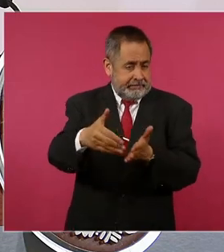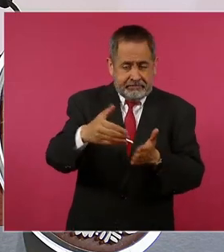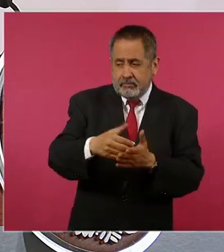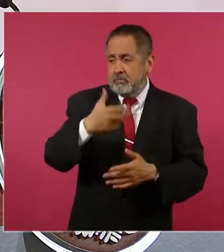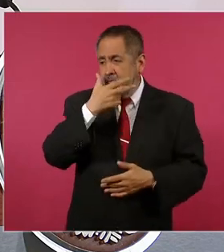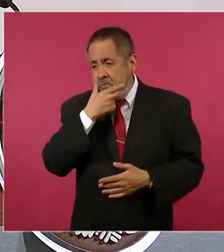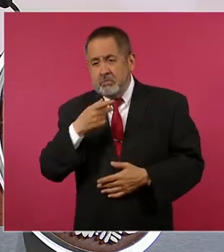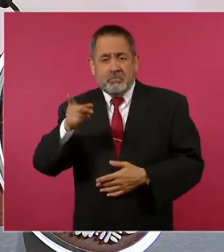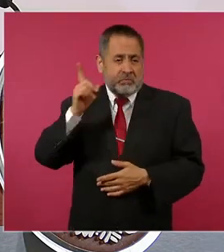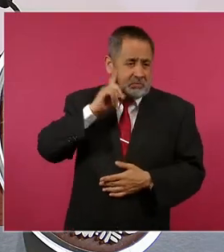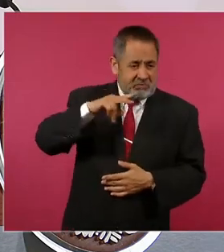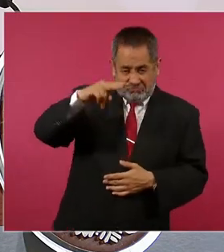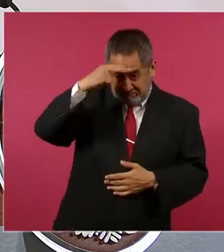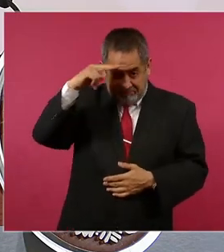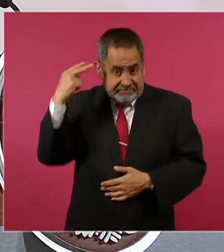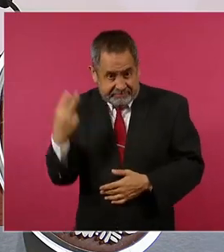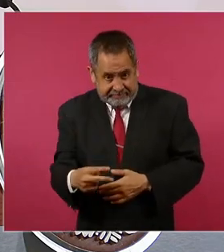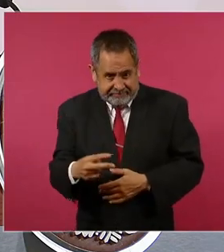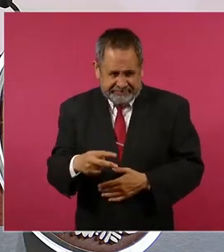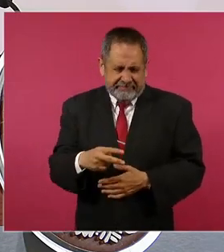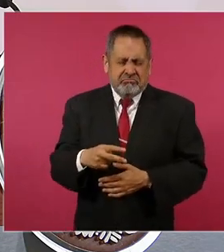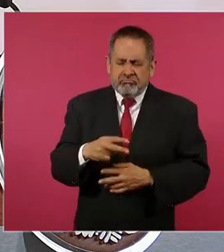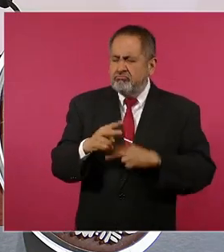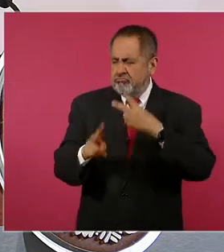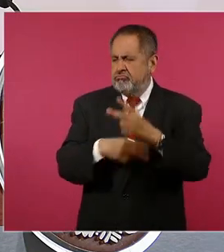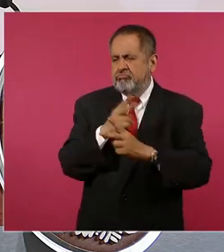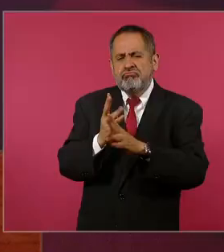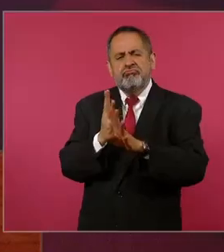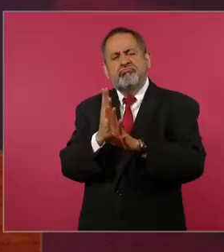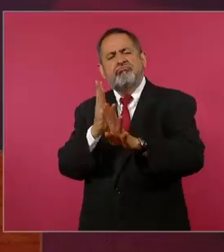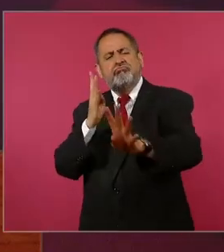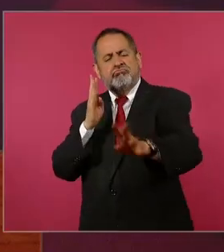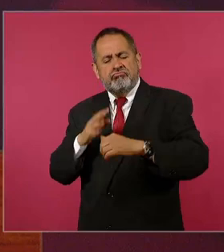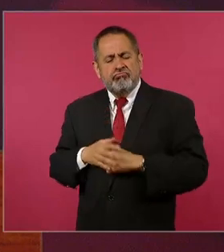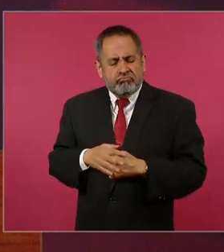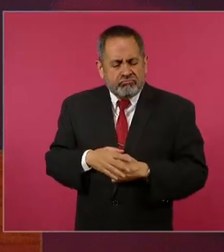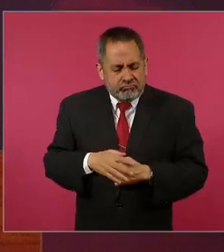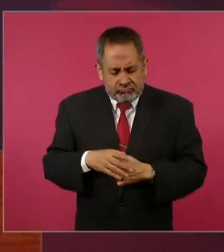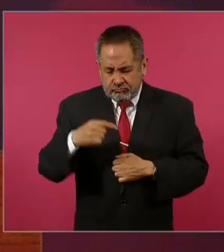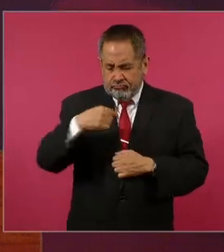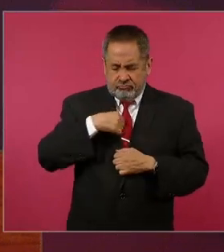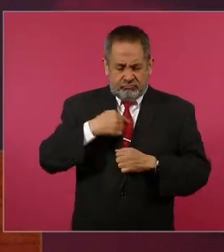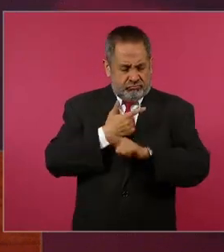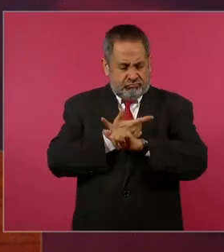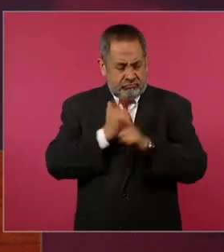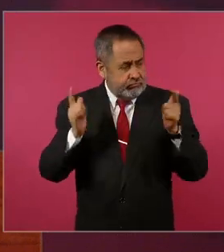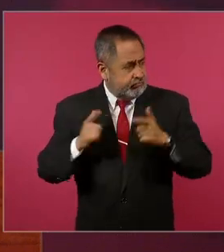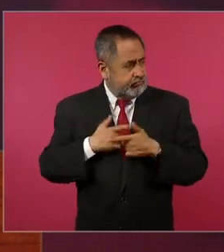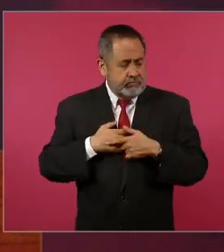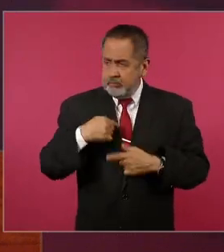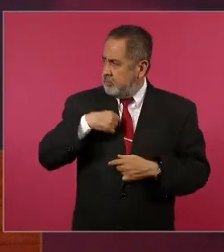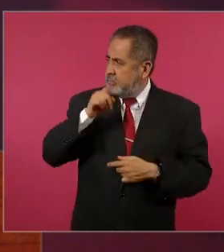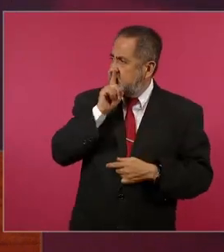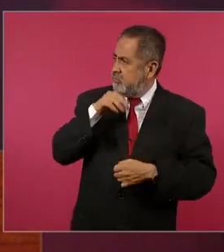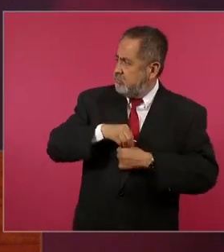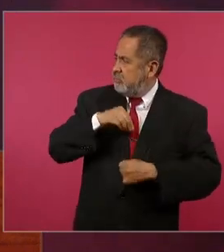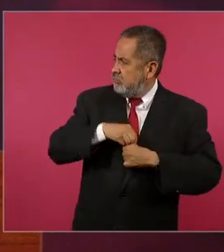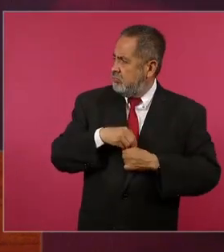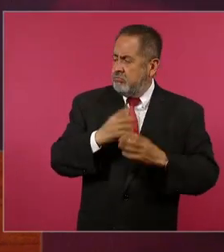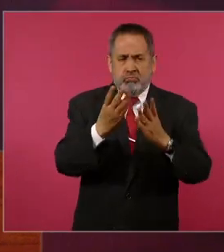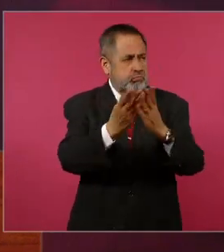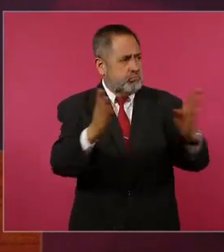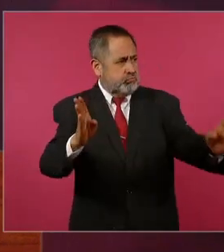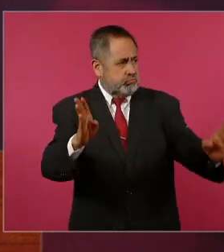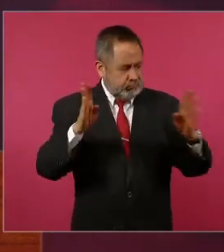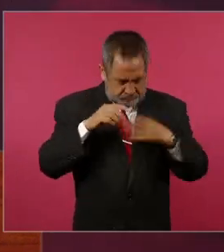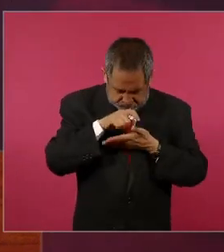mexicanos salieran a votar de manera directa, libre y secreta. Durante